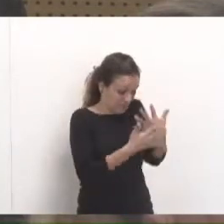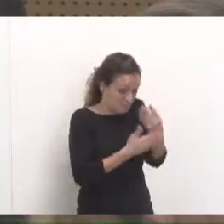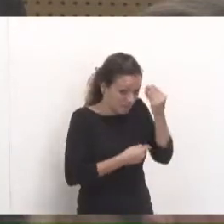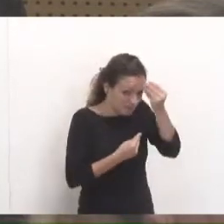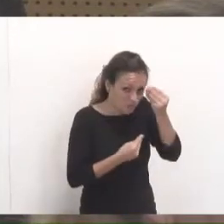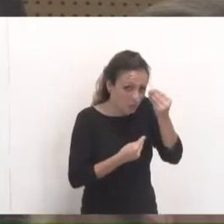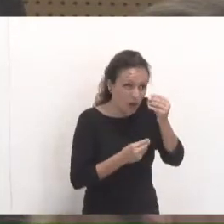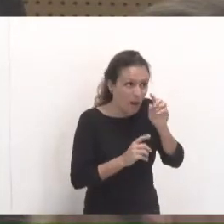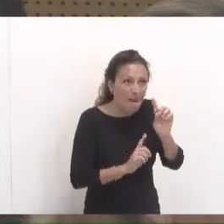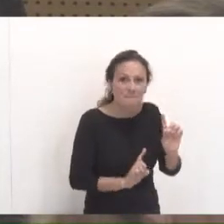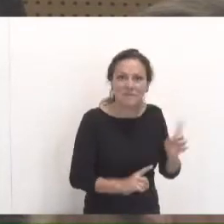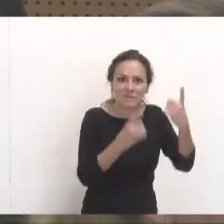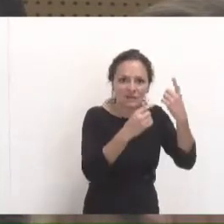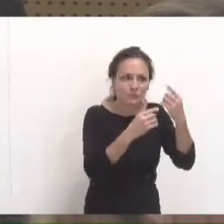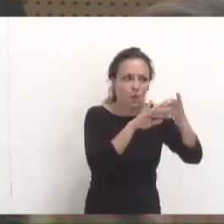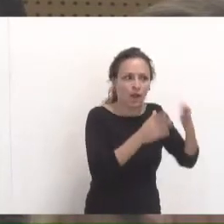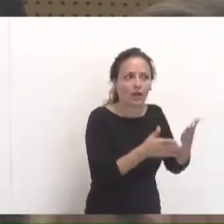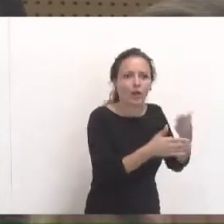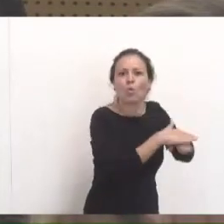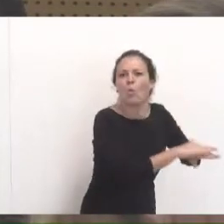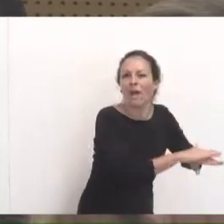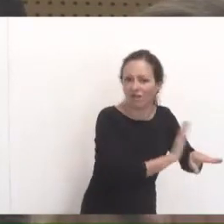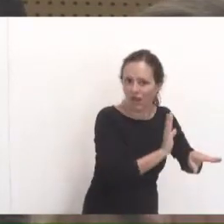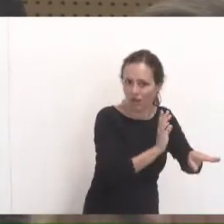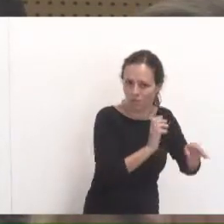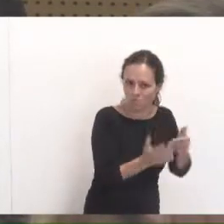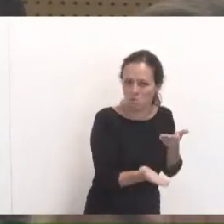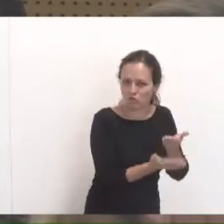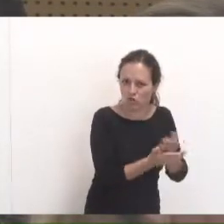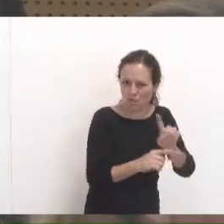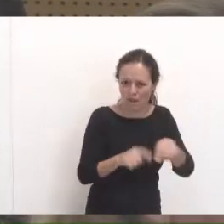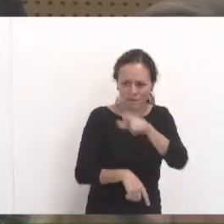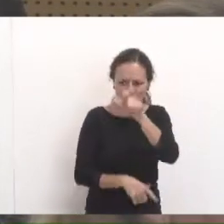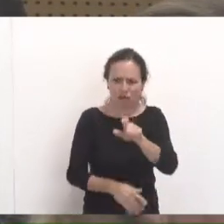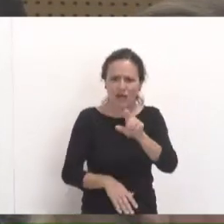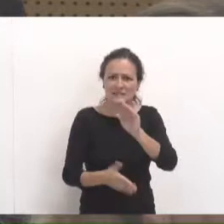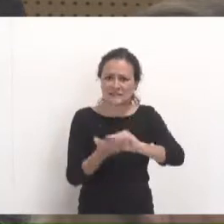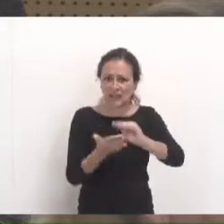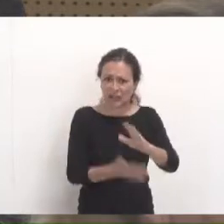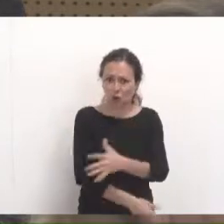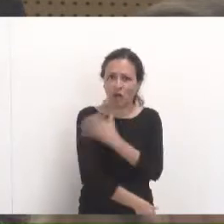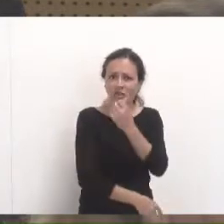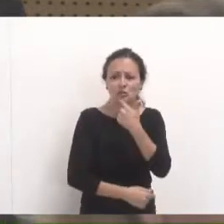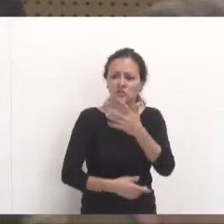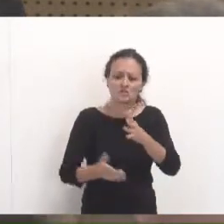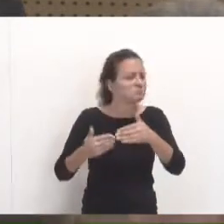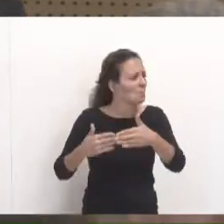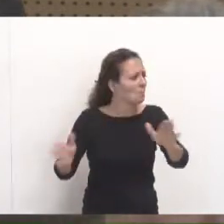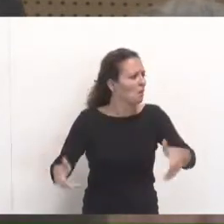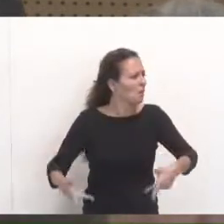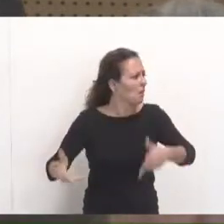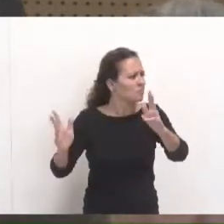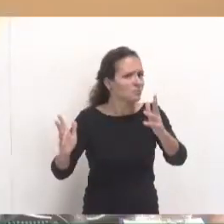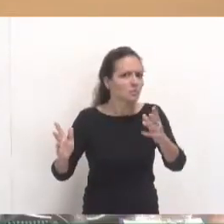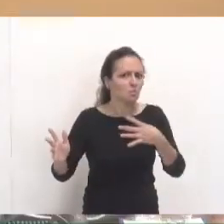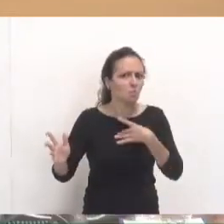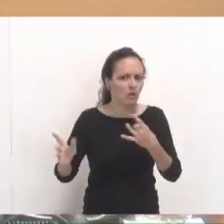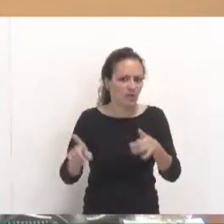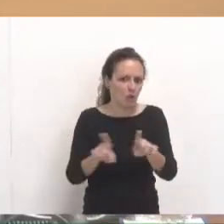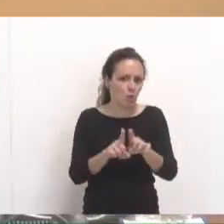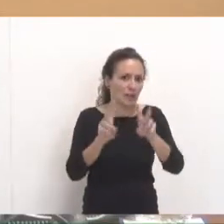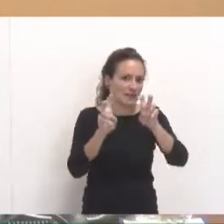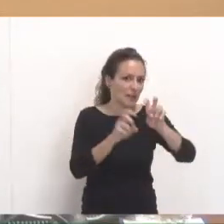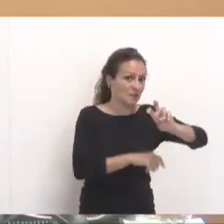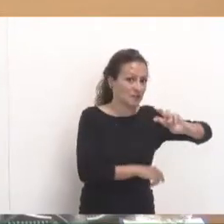y, en teoría, según el secretario del Cabildo, abierta la posibilidad, como así ha sido con otros